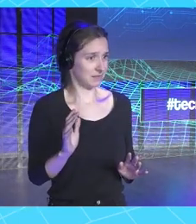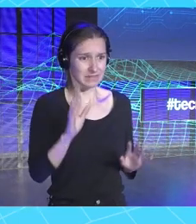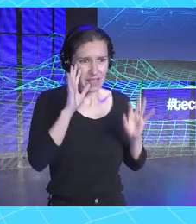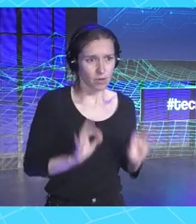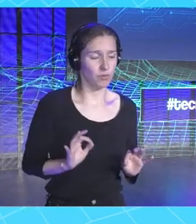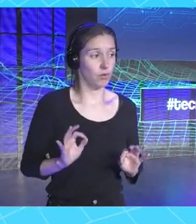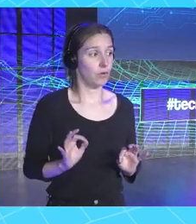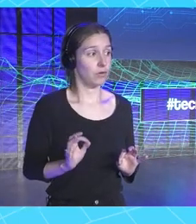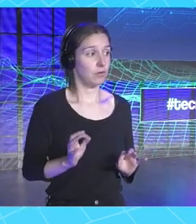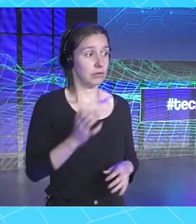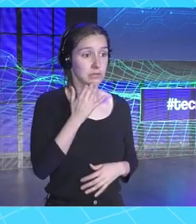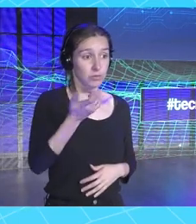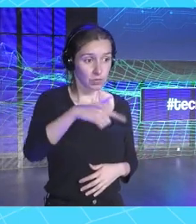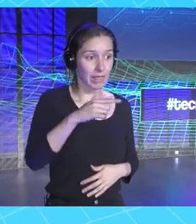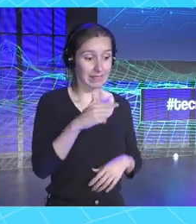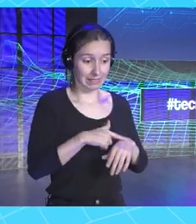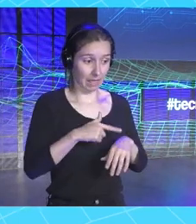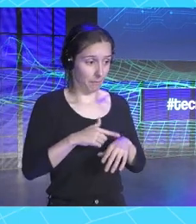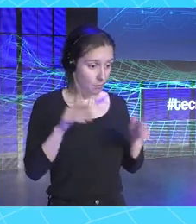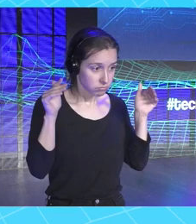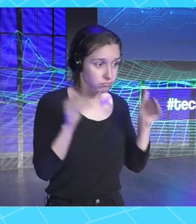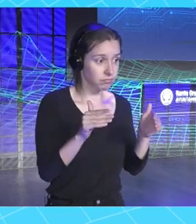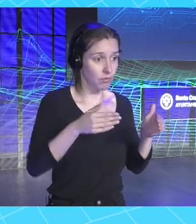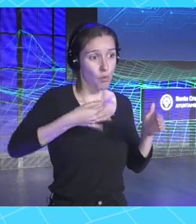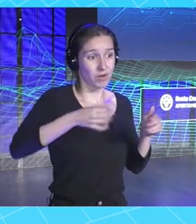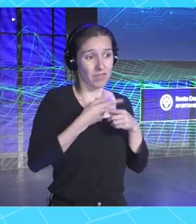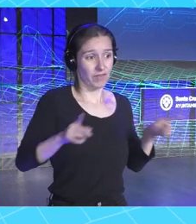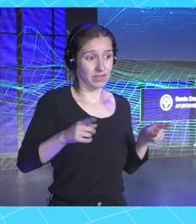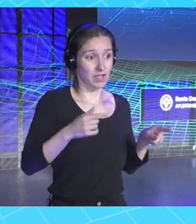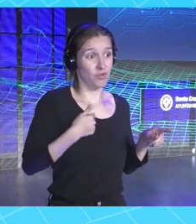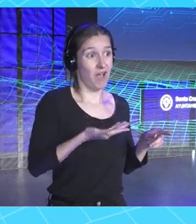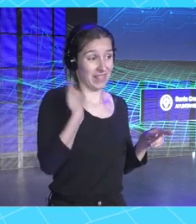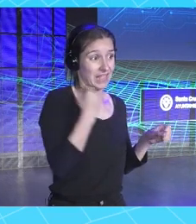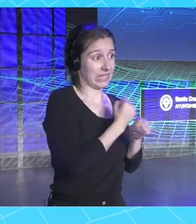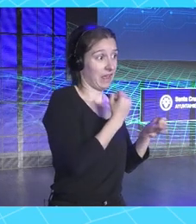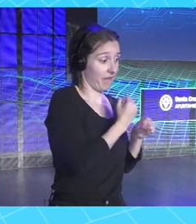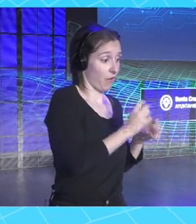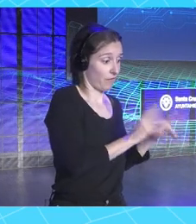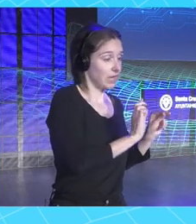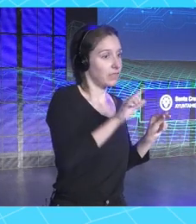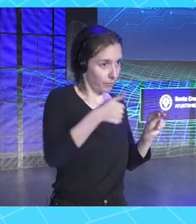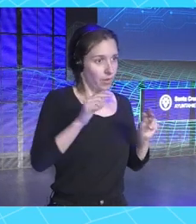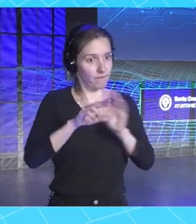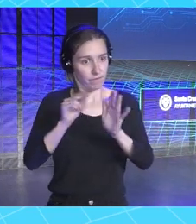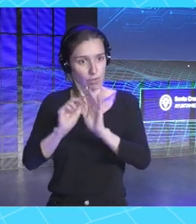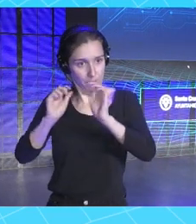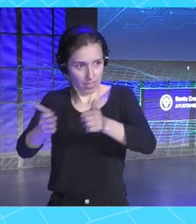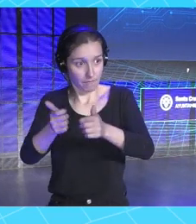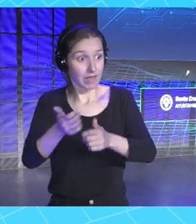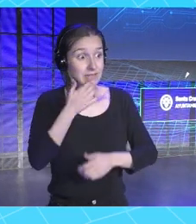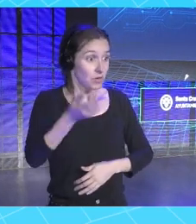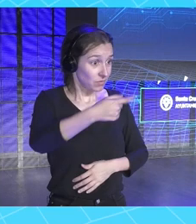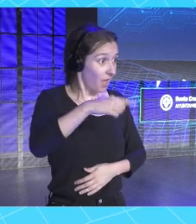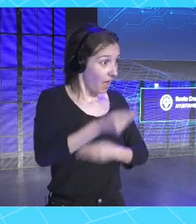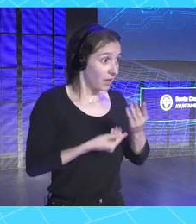y si os ponéis a dedicarle tiempo que es la única diferencia que ha habido que yo llegaba de trabajar y me ponía a hacer cosas Si pudierais hacer lo mismo estoy